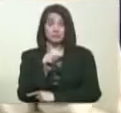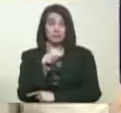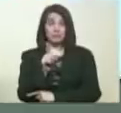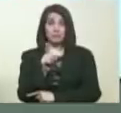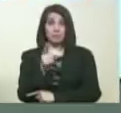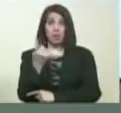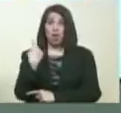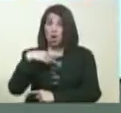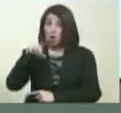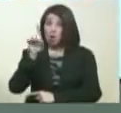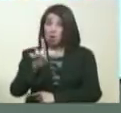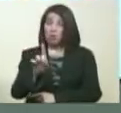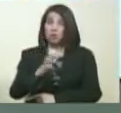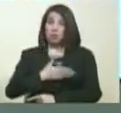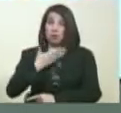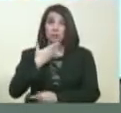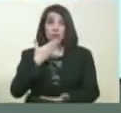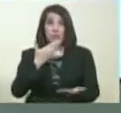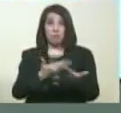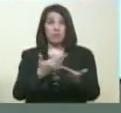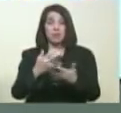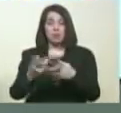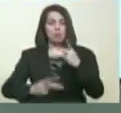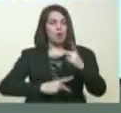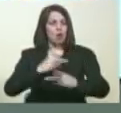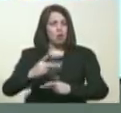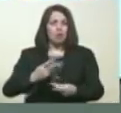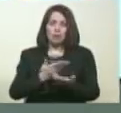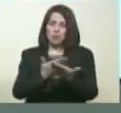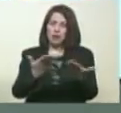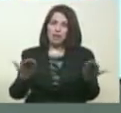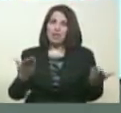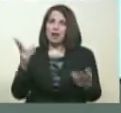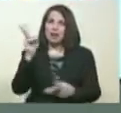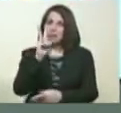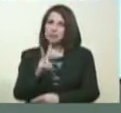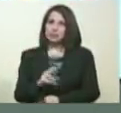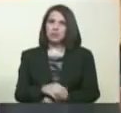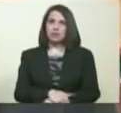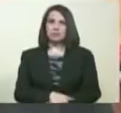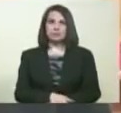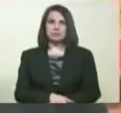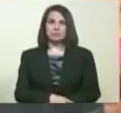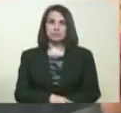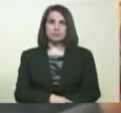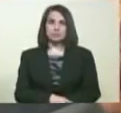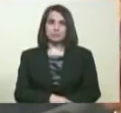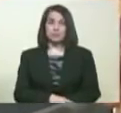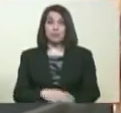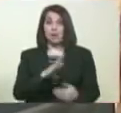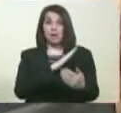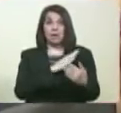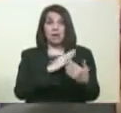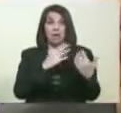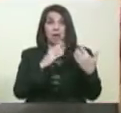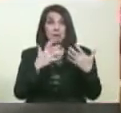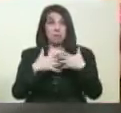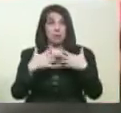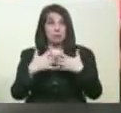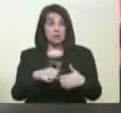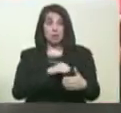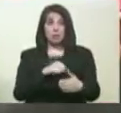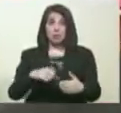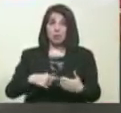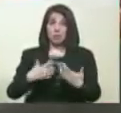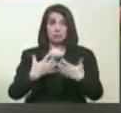Lo único que les puedo pedir es que produzcan por Venezuela, empresarios. Empresario privado se dedica a la empresa a ganar dinero,